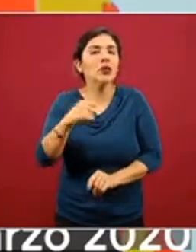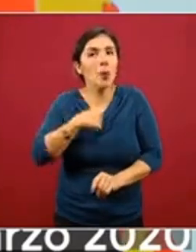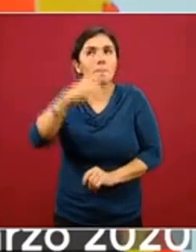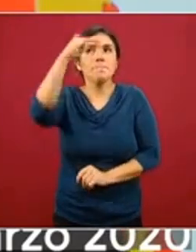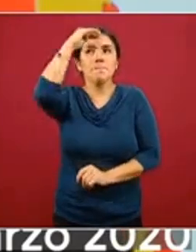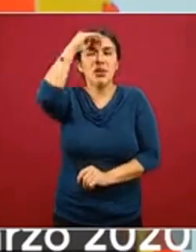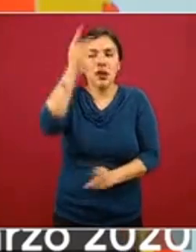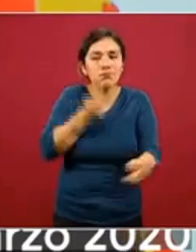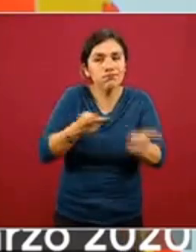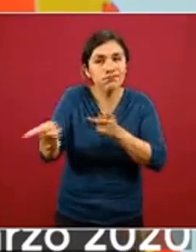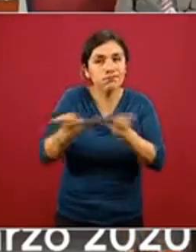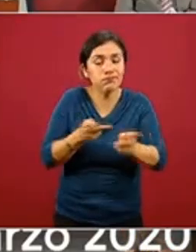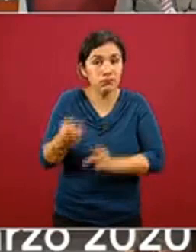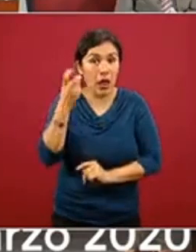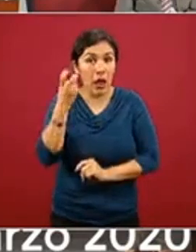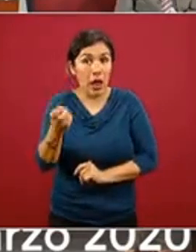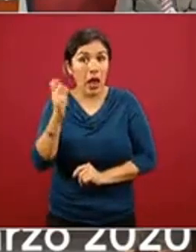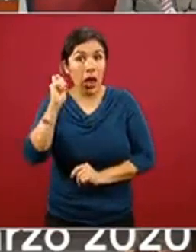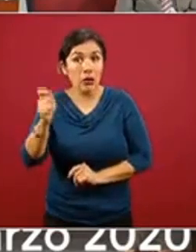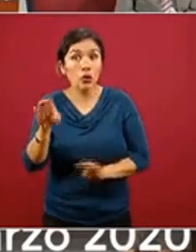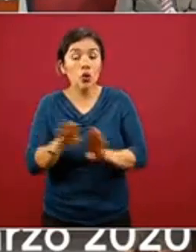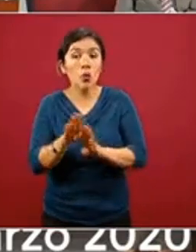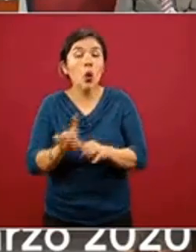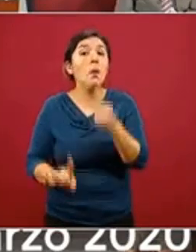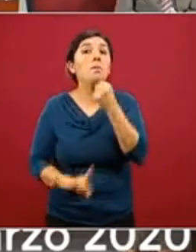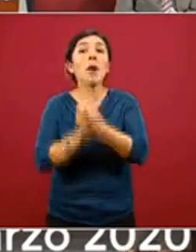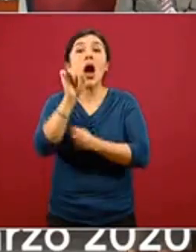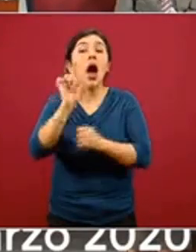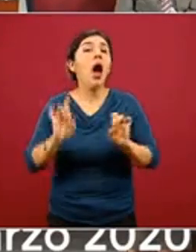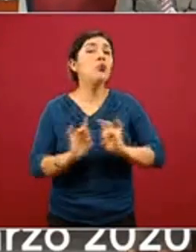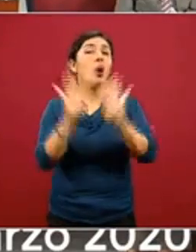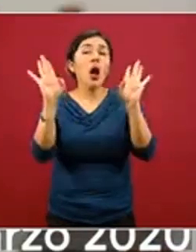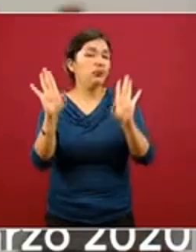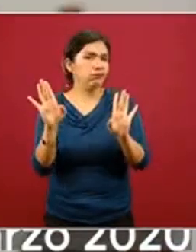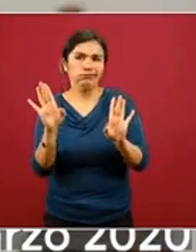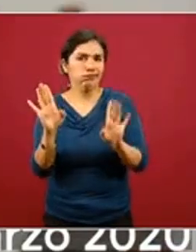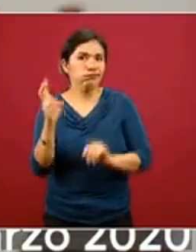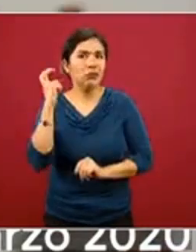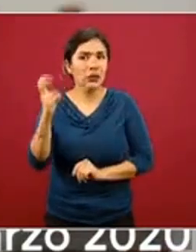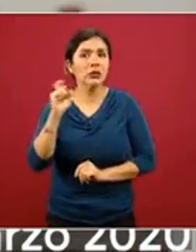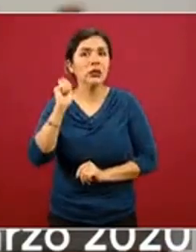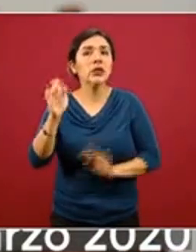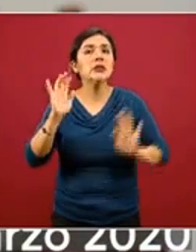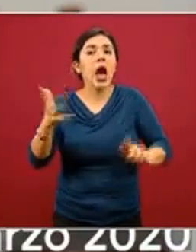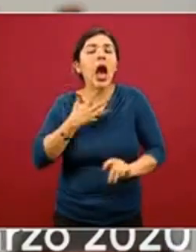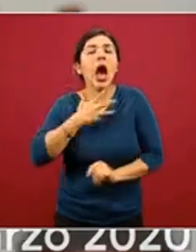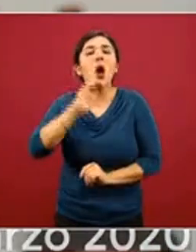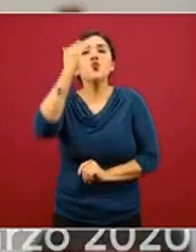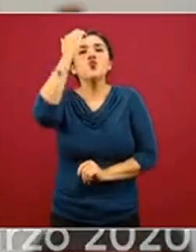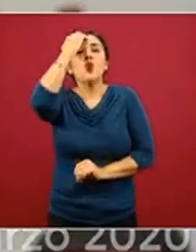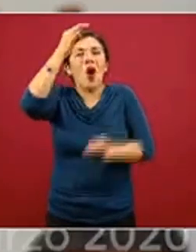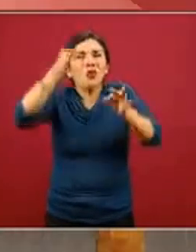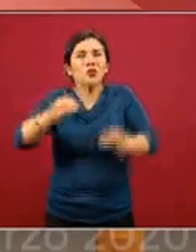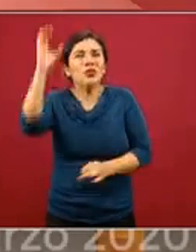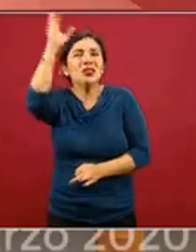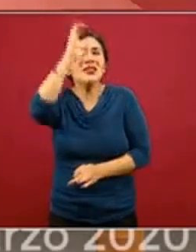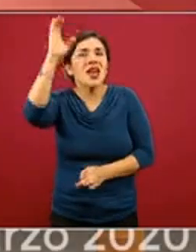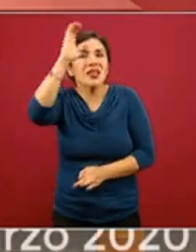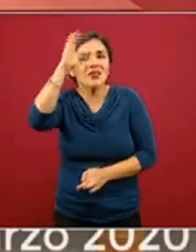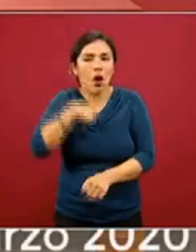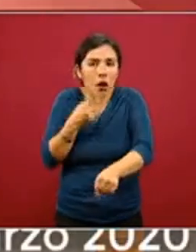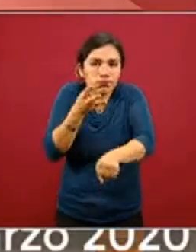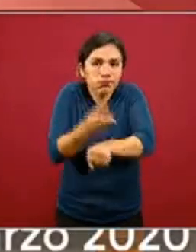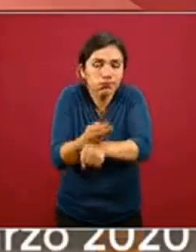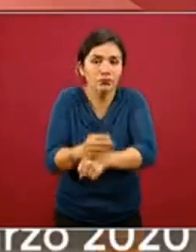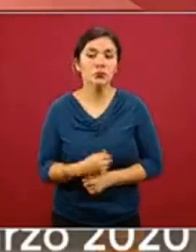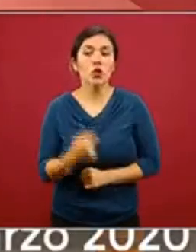teníamos contemplado. Esto no es una situación casual, esto es la aplicación del conocimiento científico. Hemos